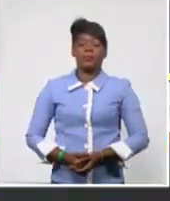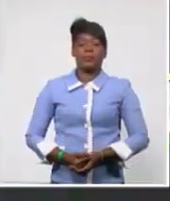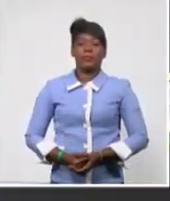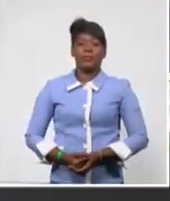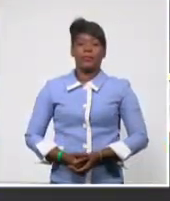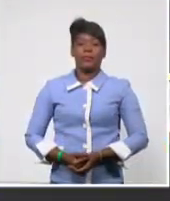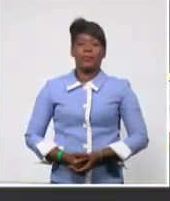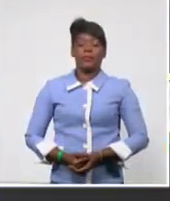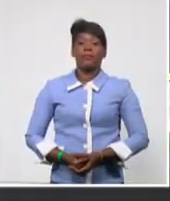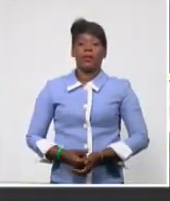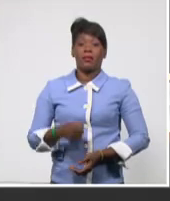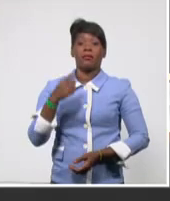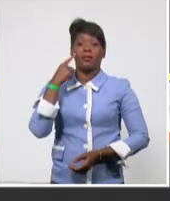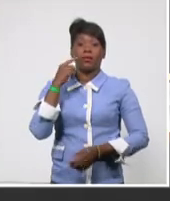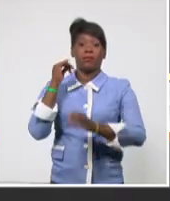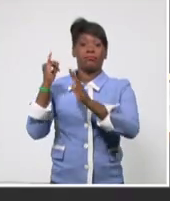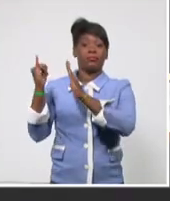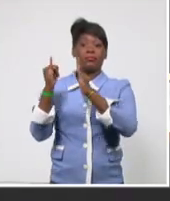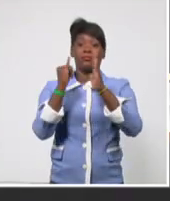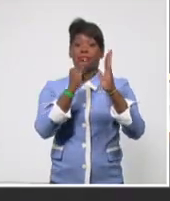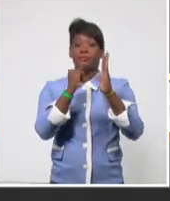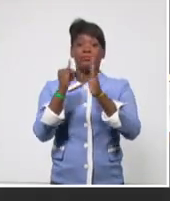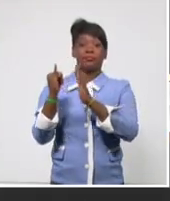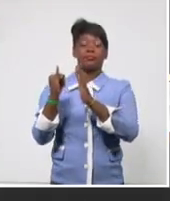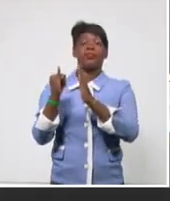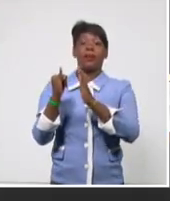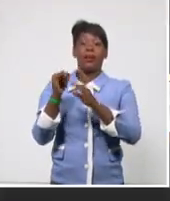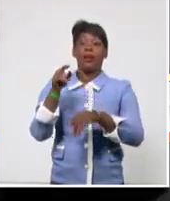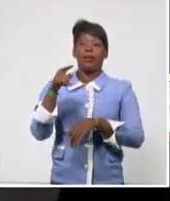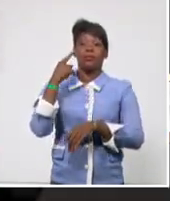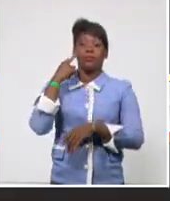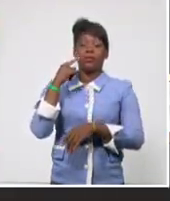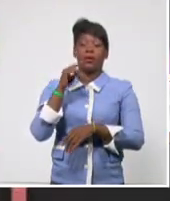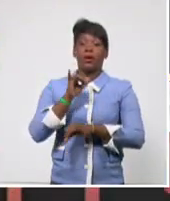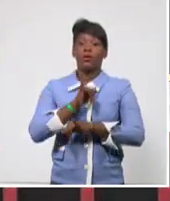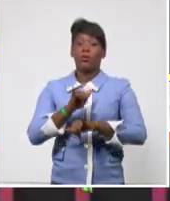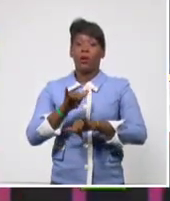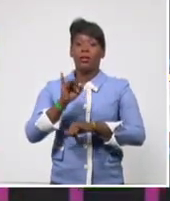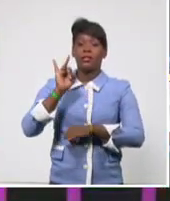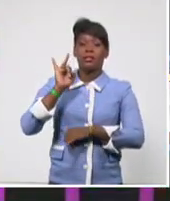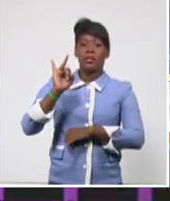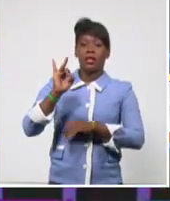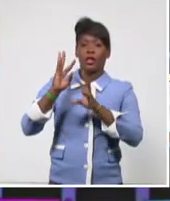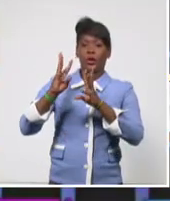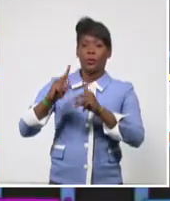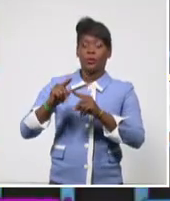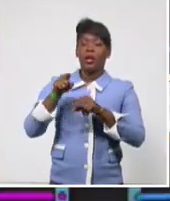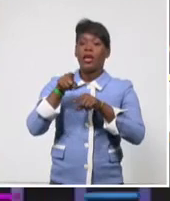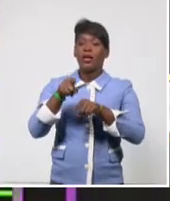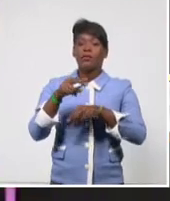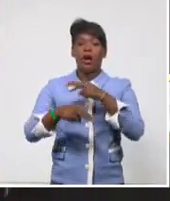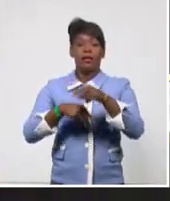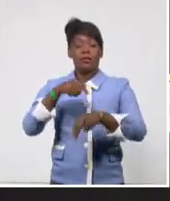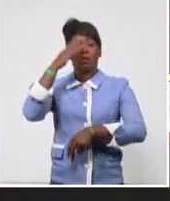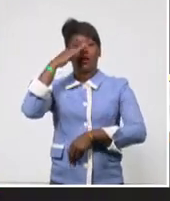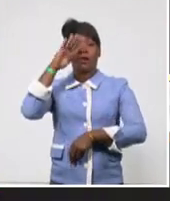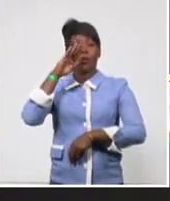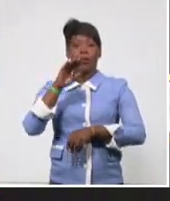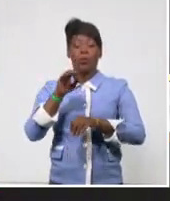una alternativa virtual tendrá POSIT 7, el evento que se ha posicionado en el calendario expositivo cubano como espacio de promoción